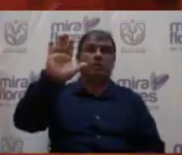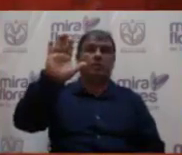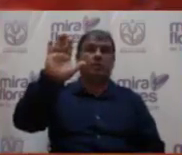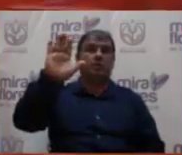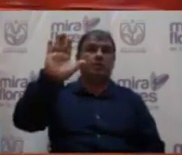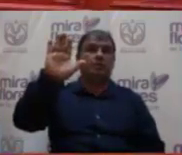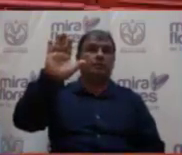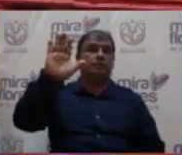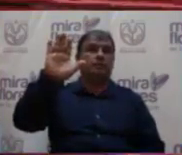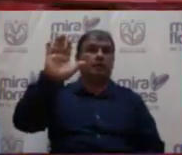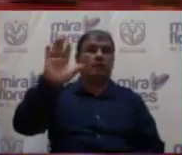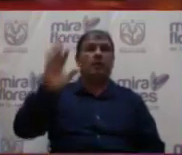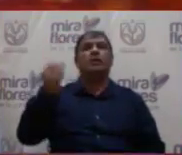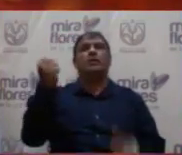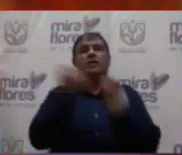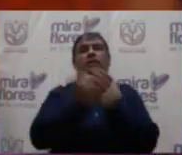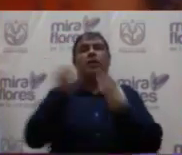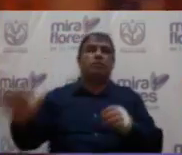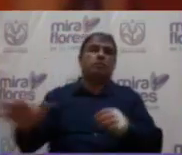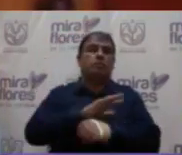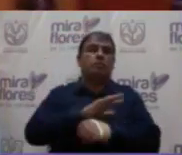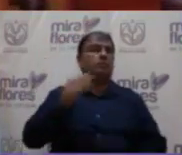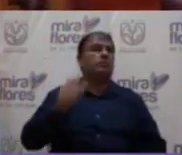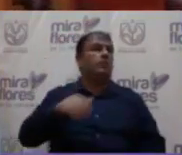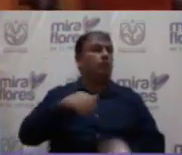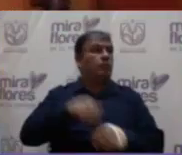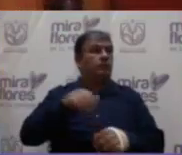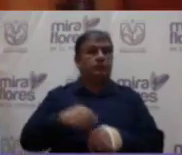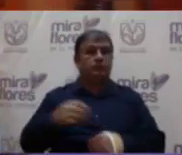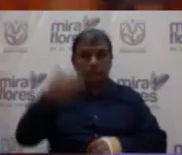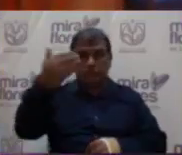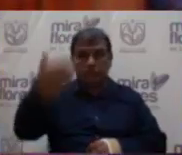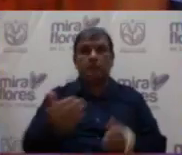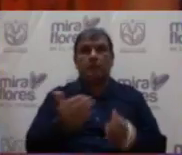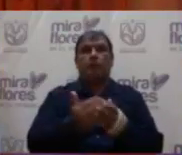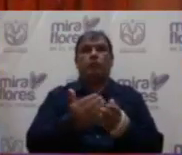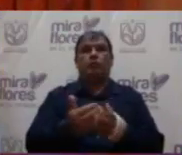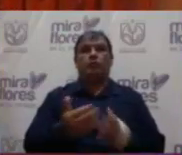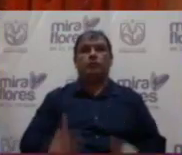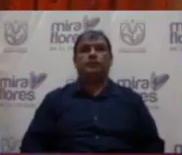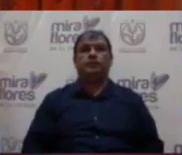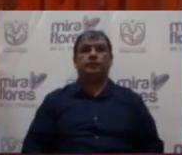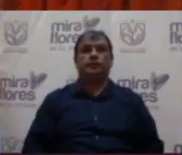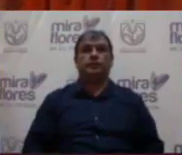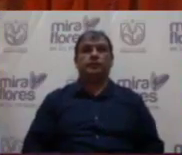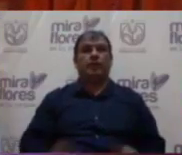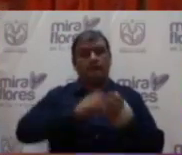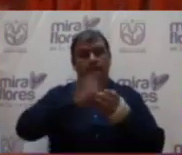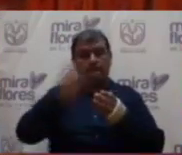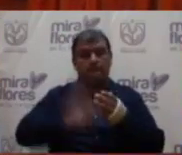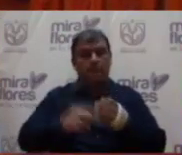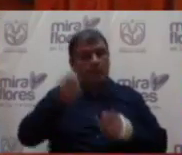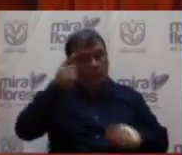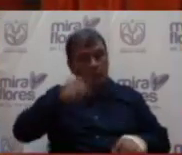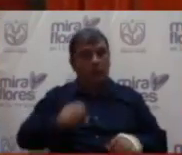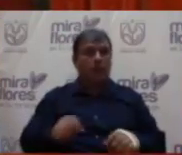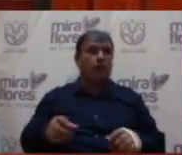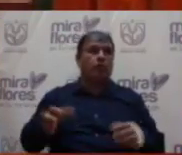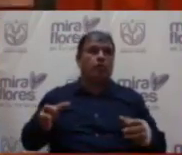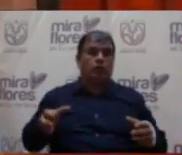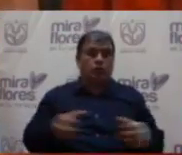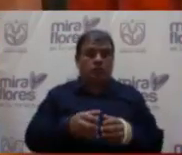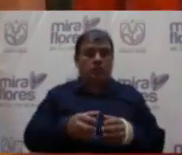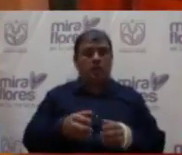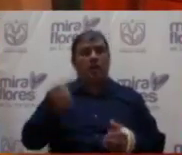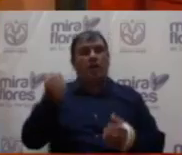conformidad. Se aprueba por unanimidad de votos. Muchas gracias. Vamos al siguiente punto. Proyecto de acuerdo de consejo que